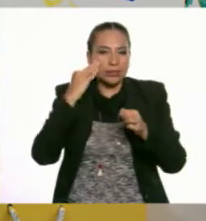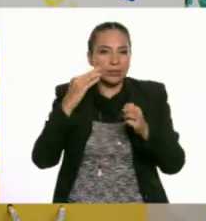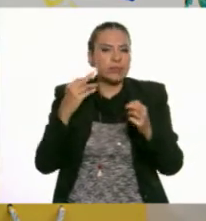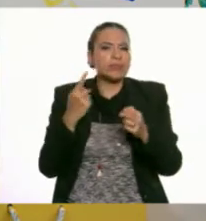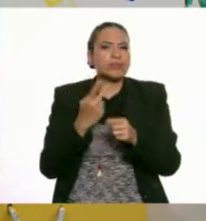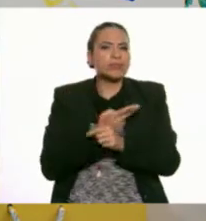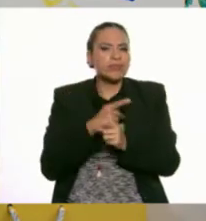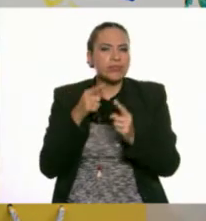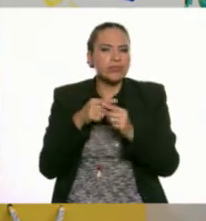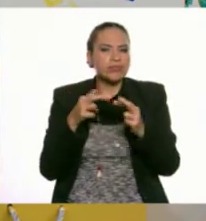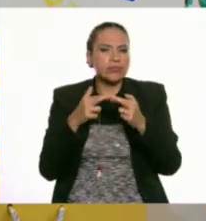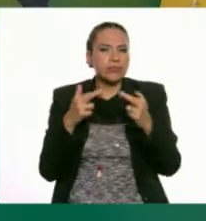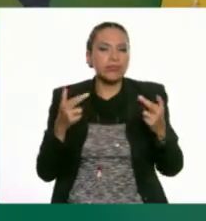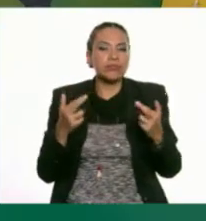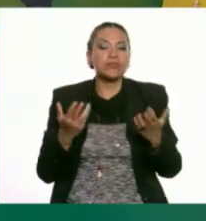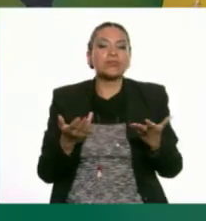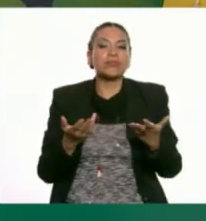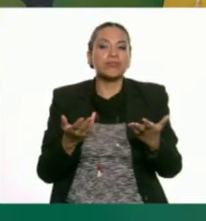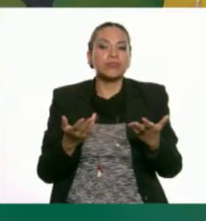¿qué le pasaba a ese cable?